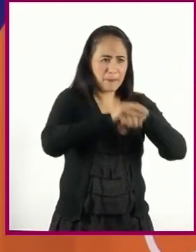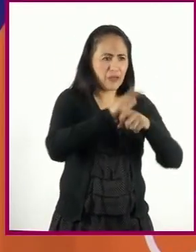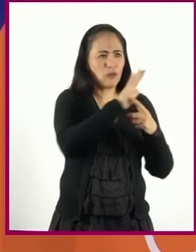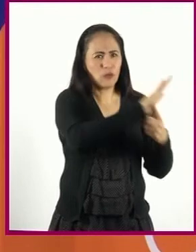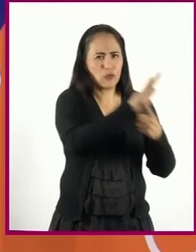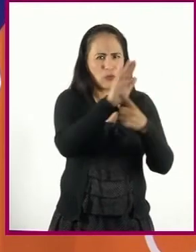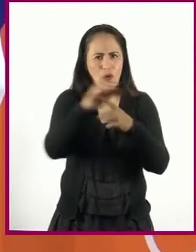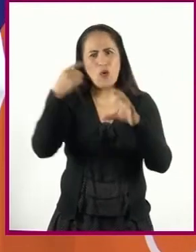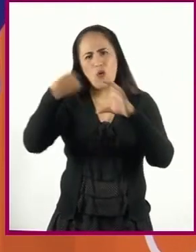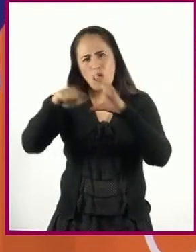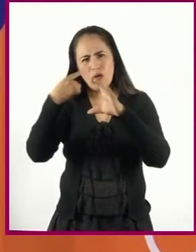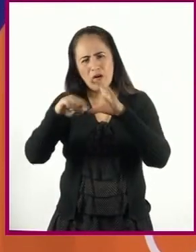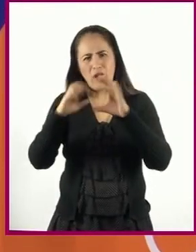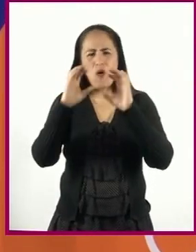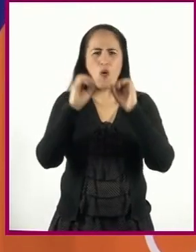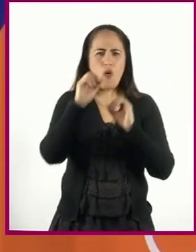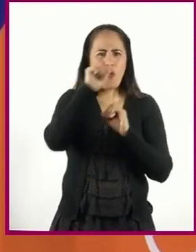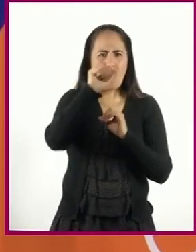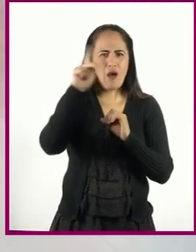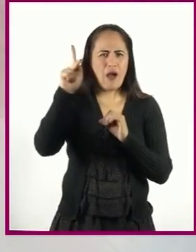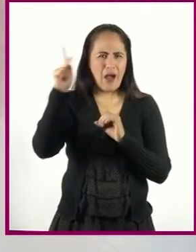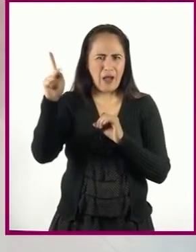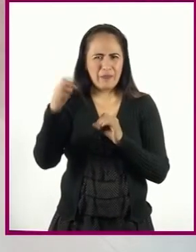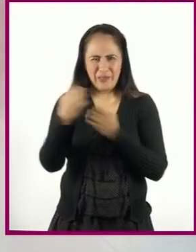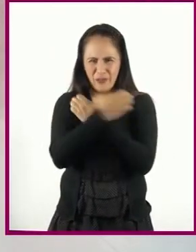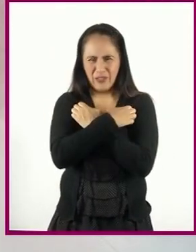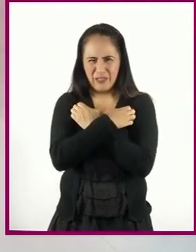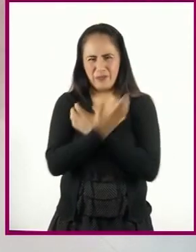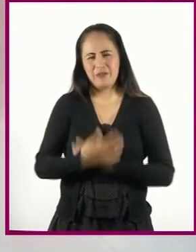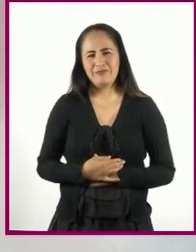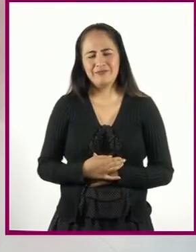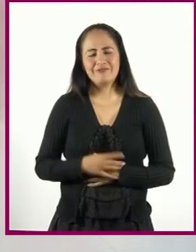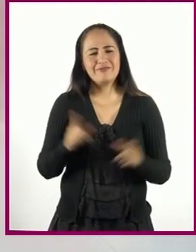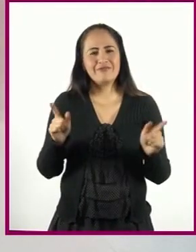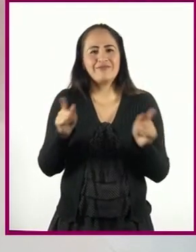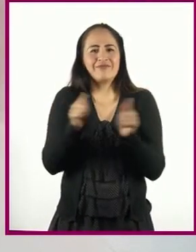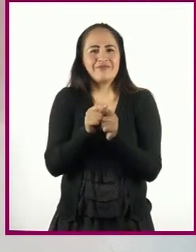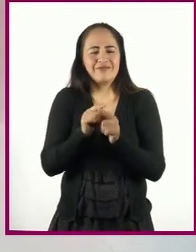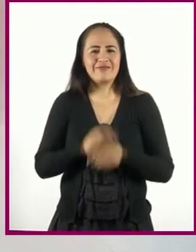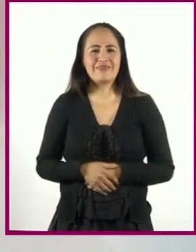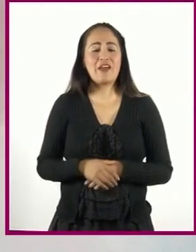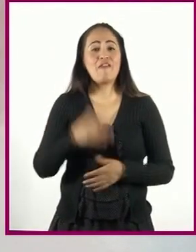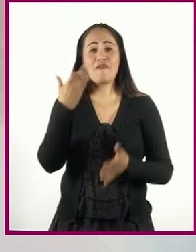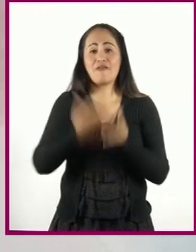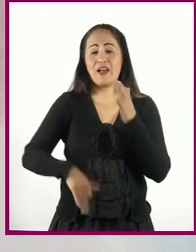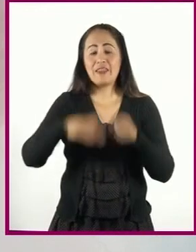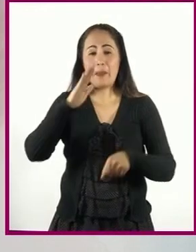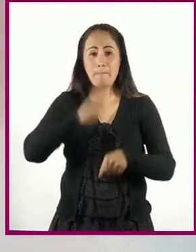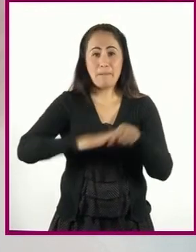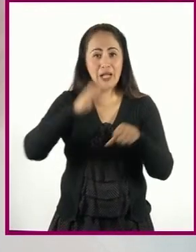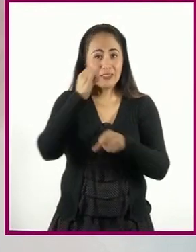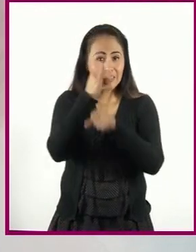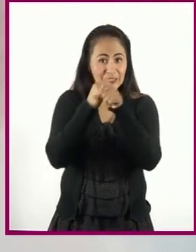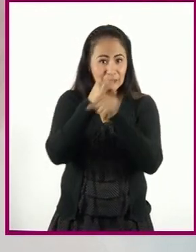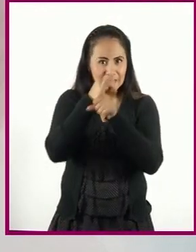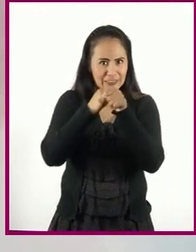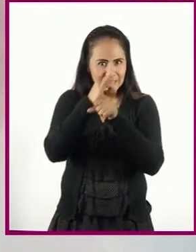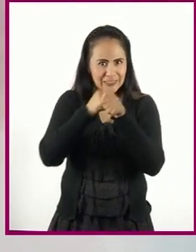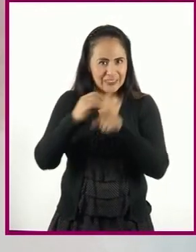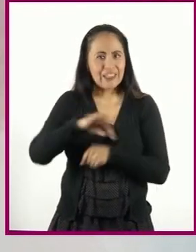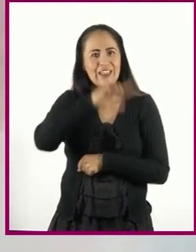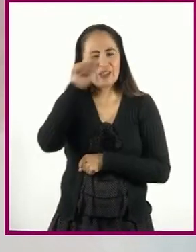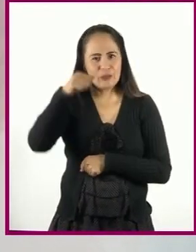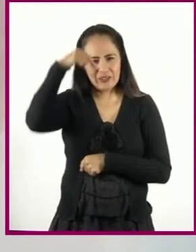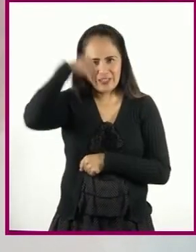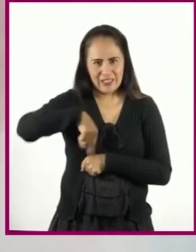plataformas educativas si te es posible. Listo, terminamos, pero aún nos queda mucho por explorar y descubrir. Así que nos vemos pronto